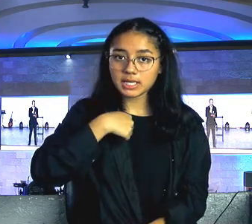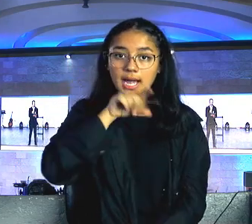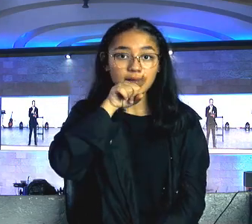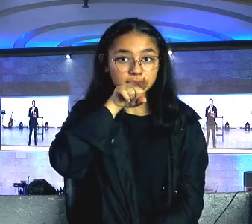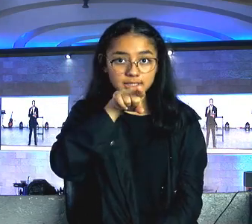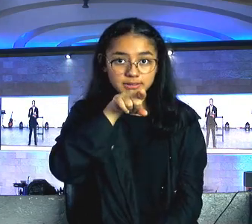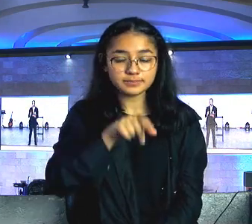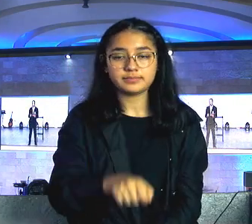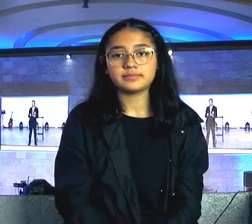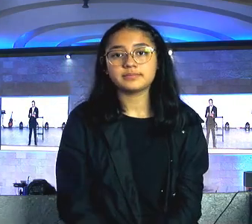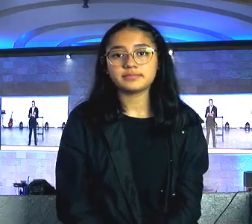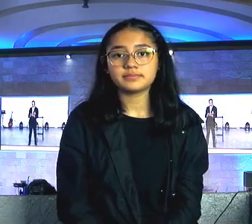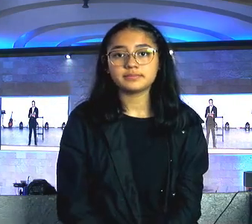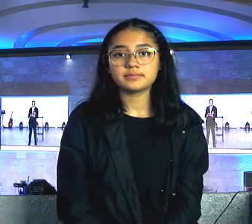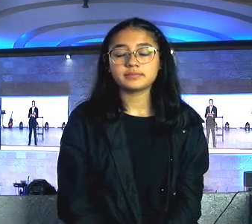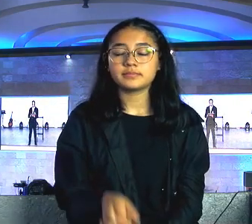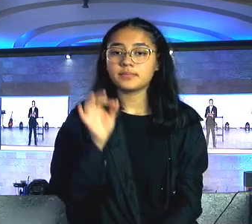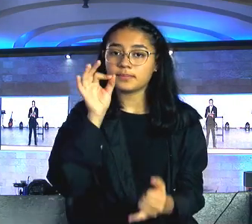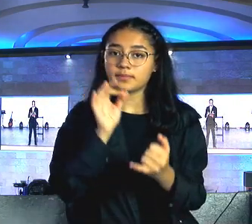Y por último,